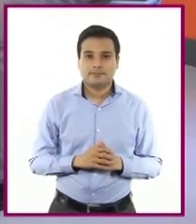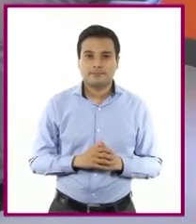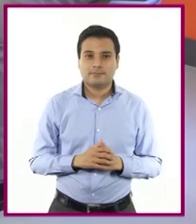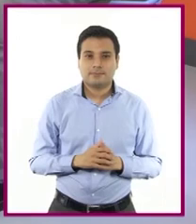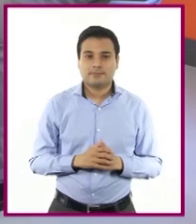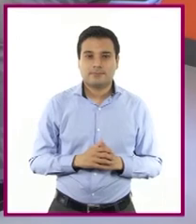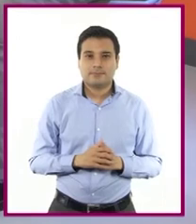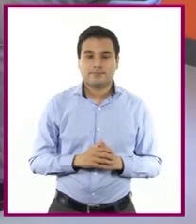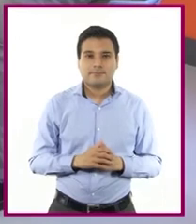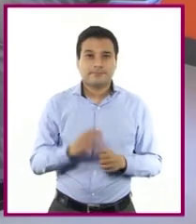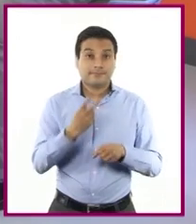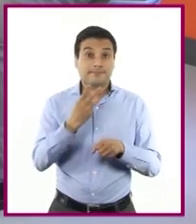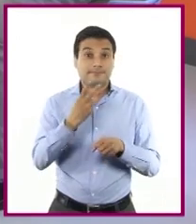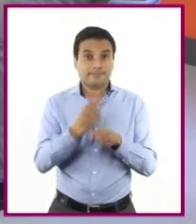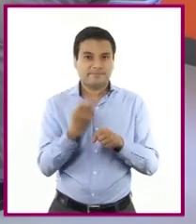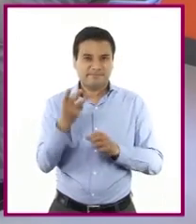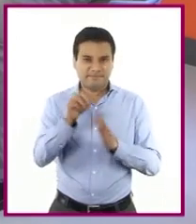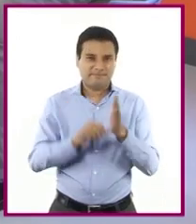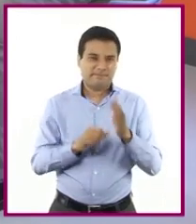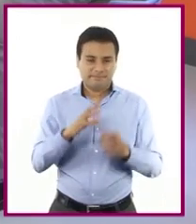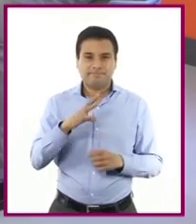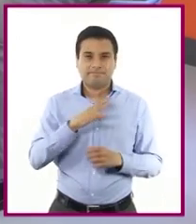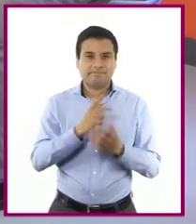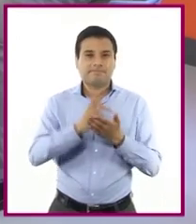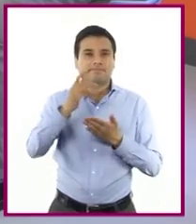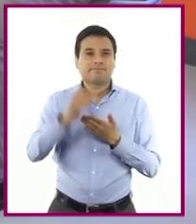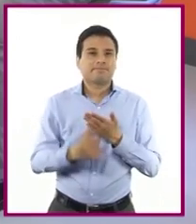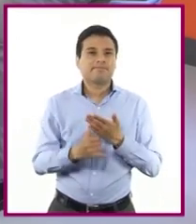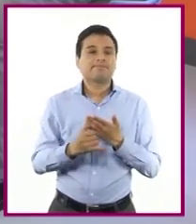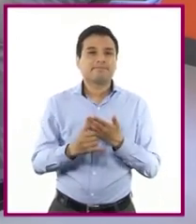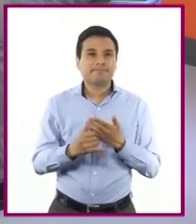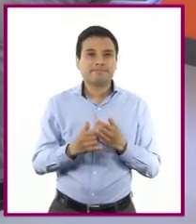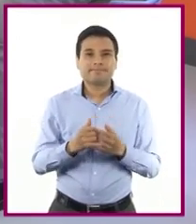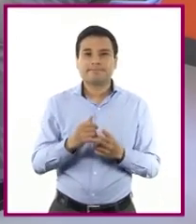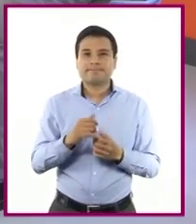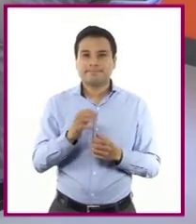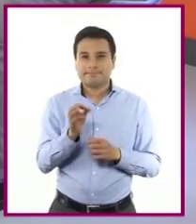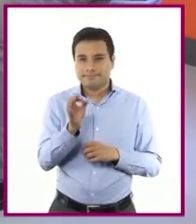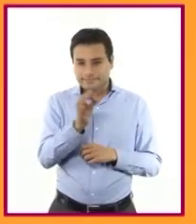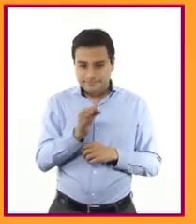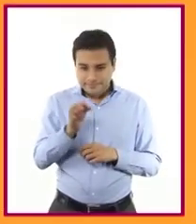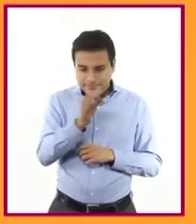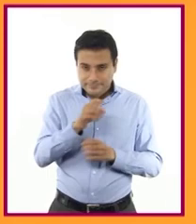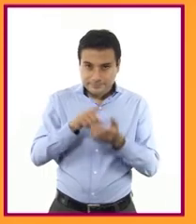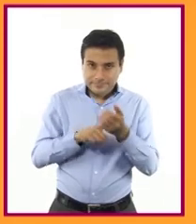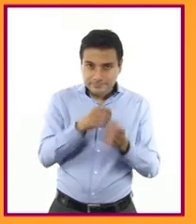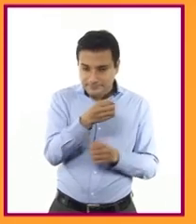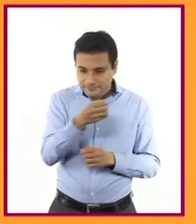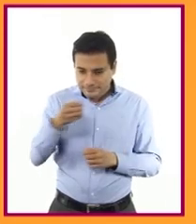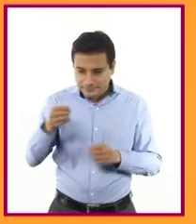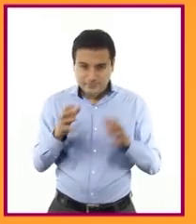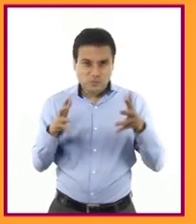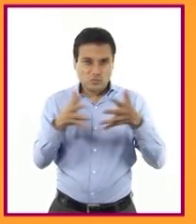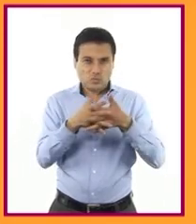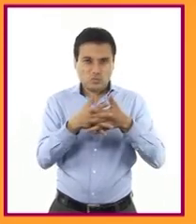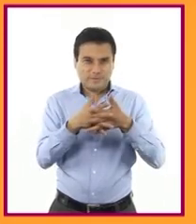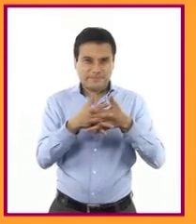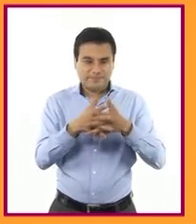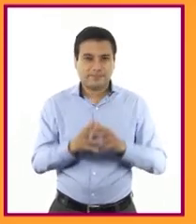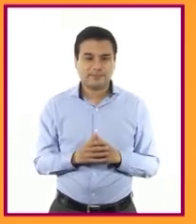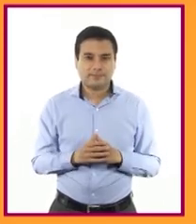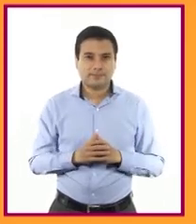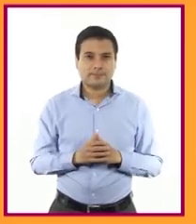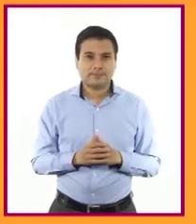Durante el segundo trimestre se elaboró el proyecto de estructuras y funciones celulares. ¿Cuál es la importancia